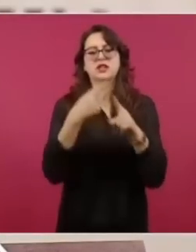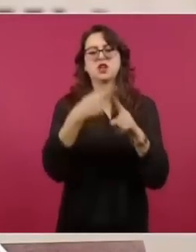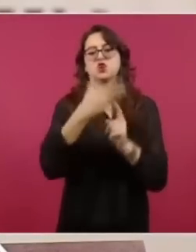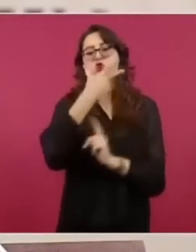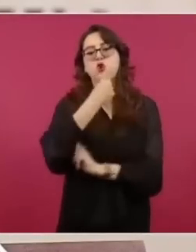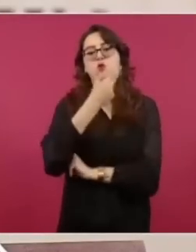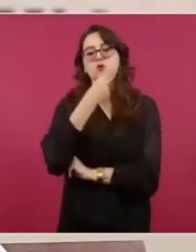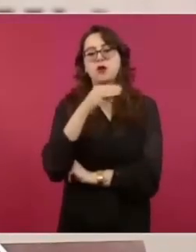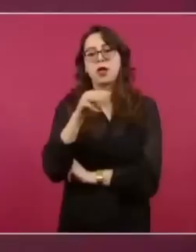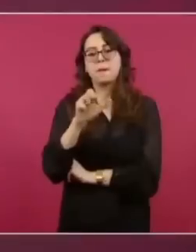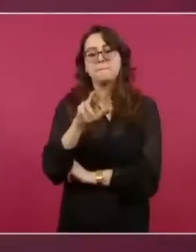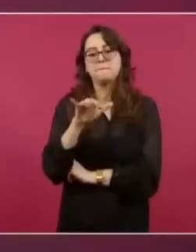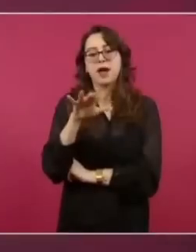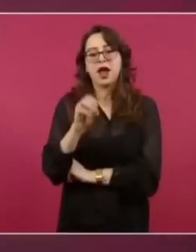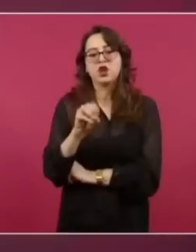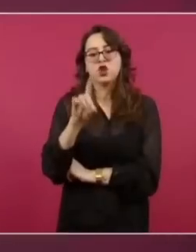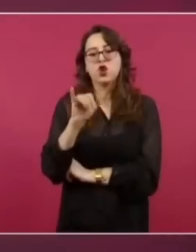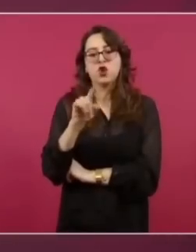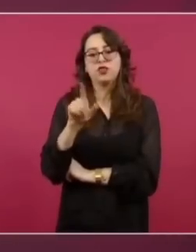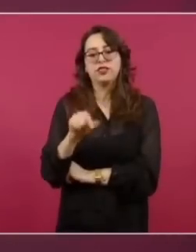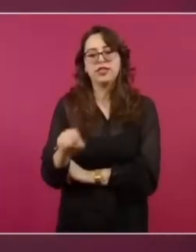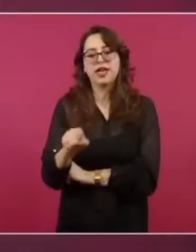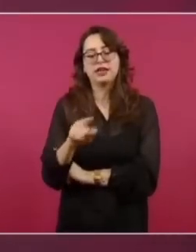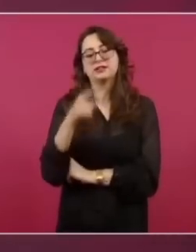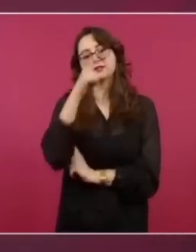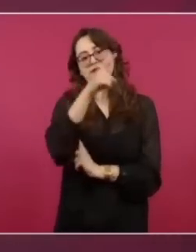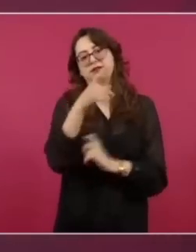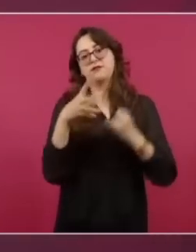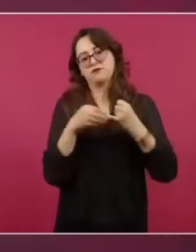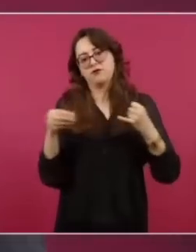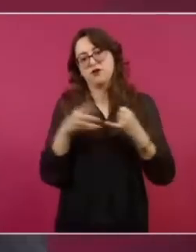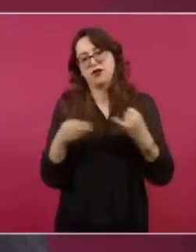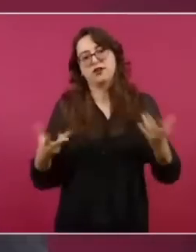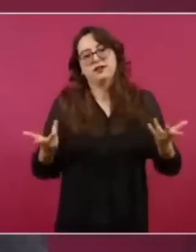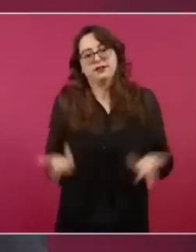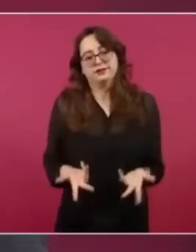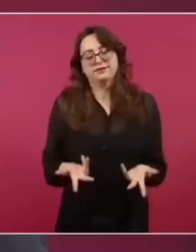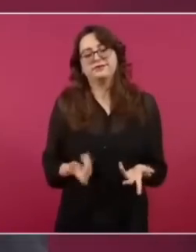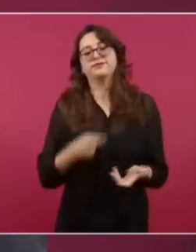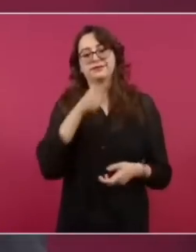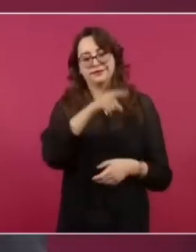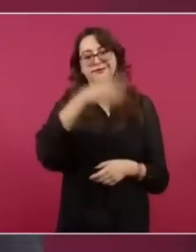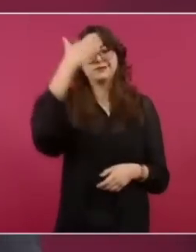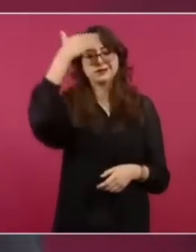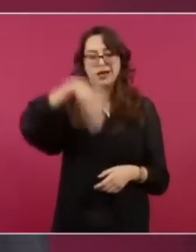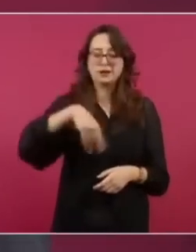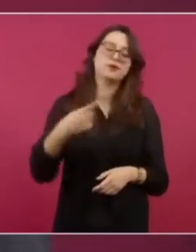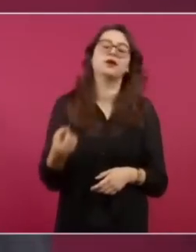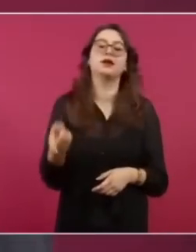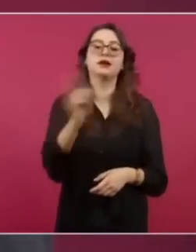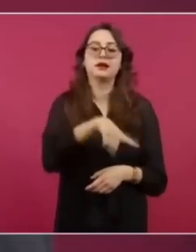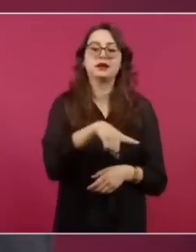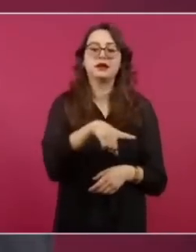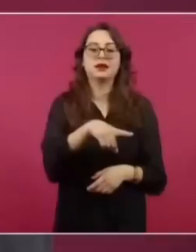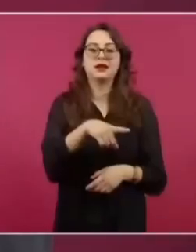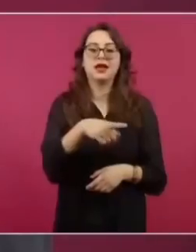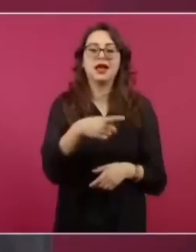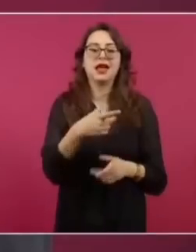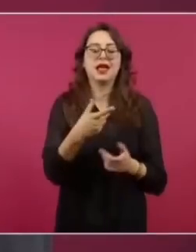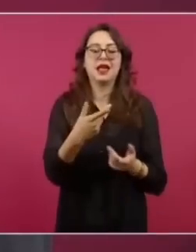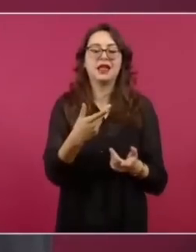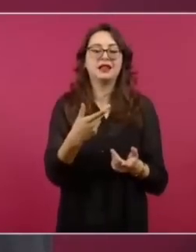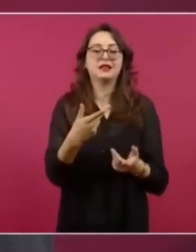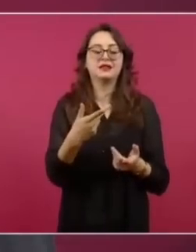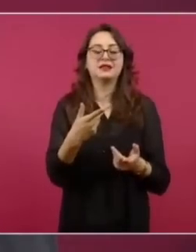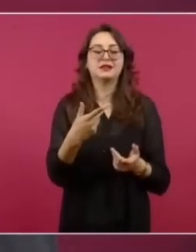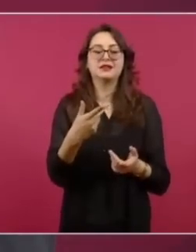valarte en Florida muy conocido en Estados Unidos por ser sobrino de la primera esposa de Fidel Castro No